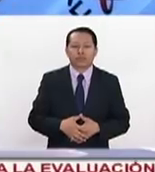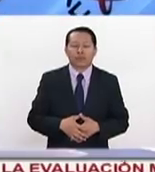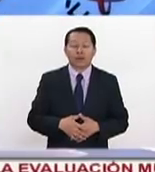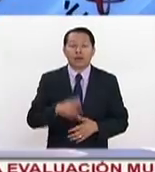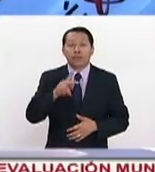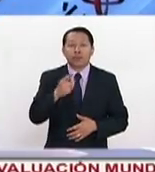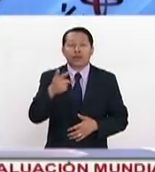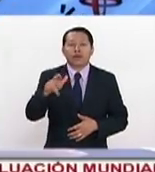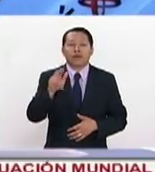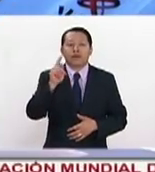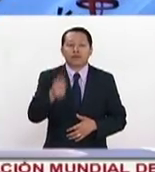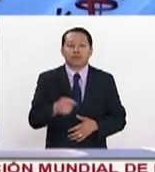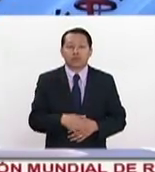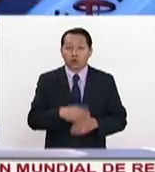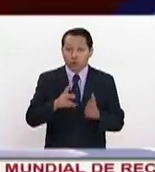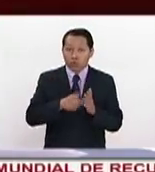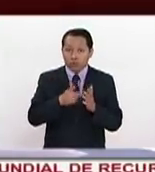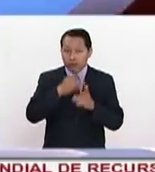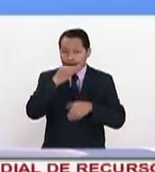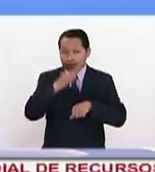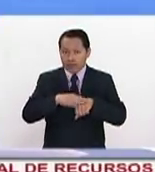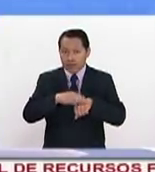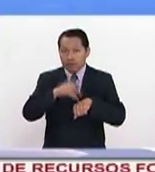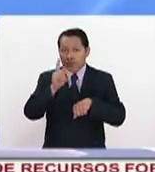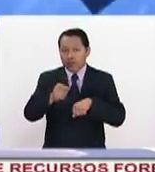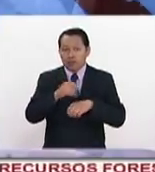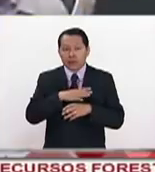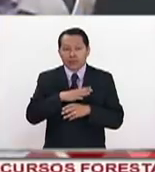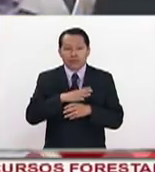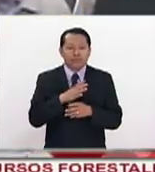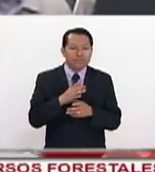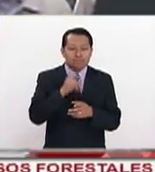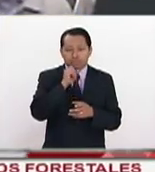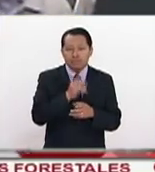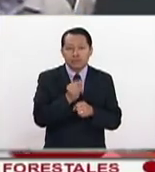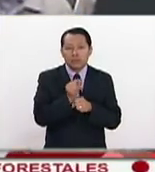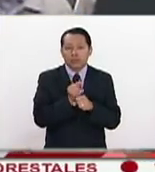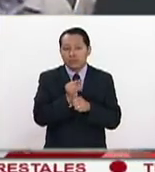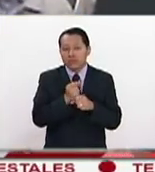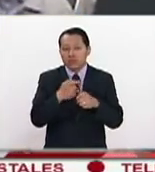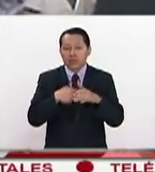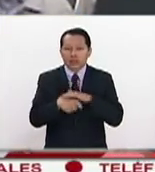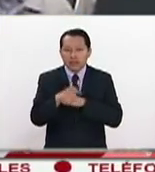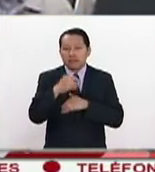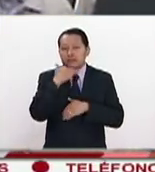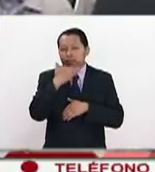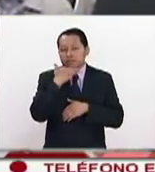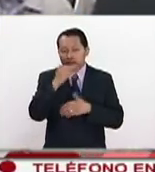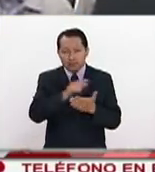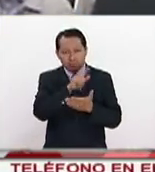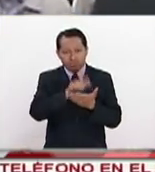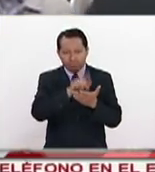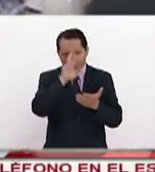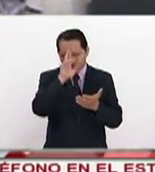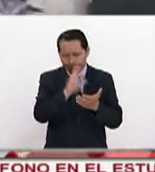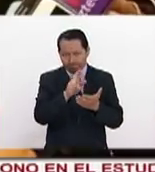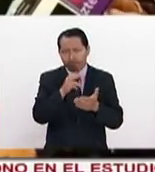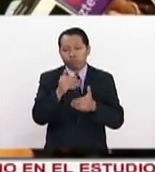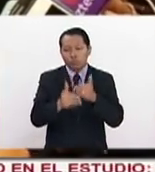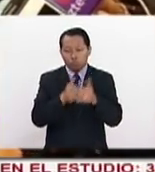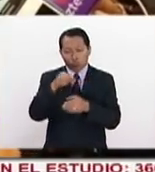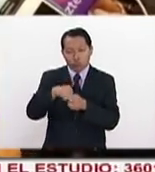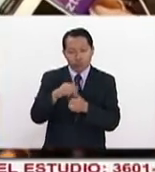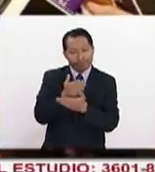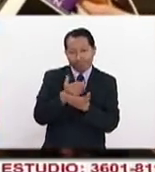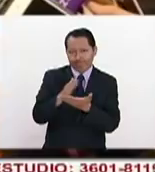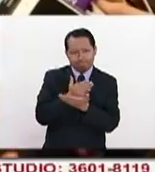La PGR reiteró que las indagatorias que realiza por lavado de dinero son apegadas a la ley y ajenas al proceso